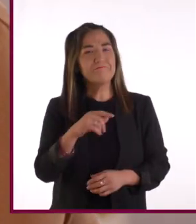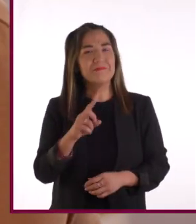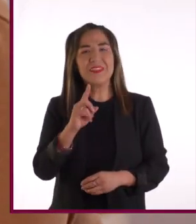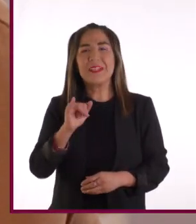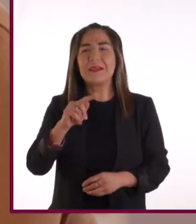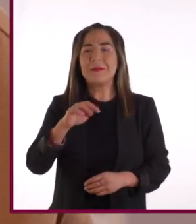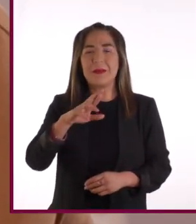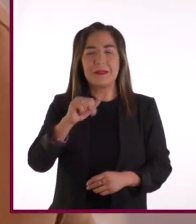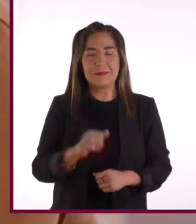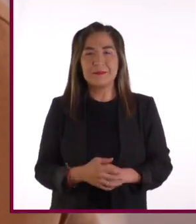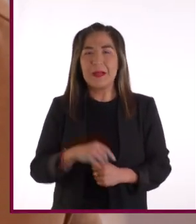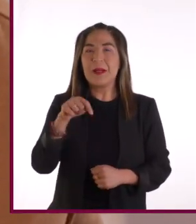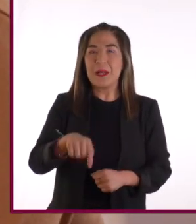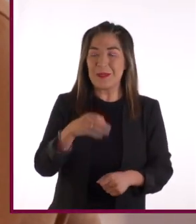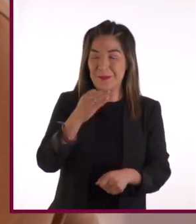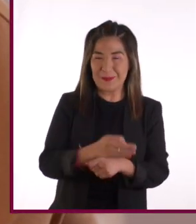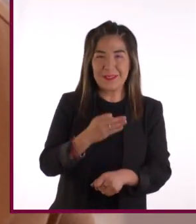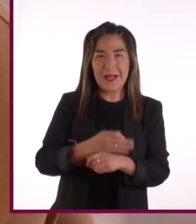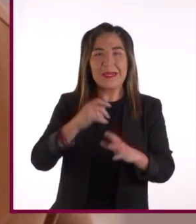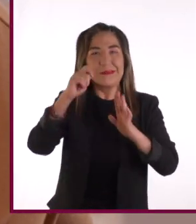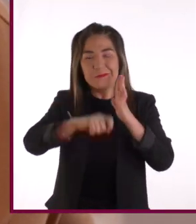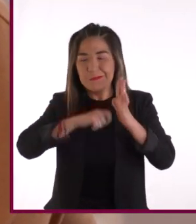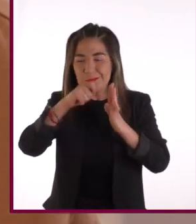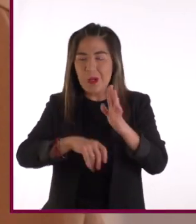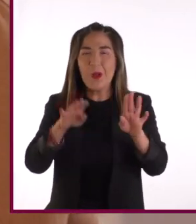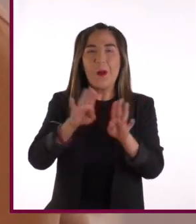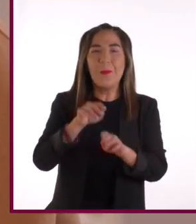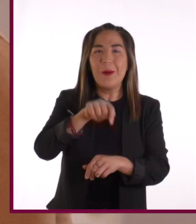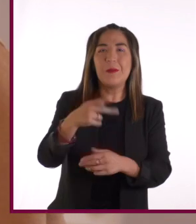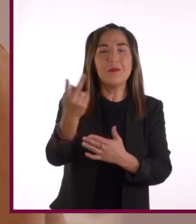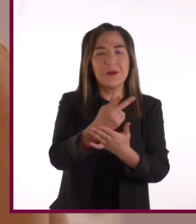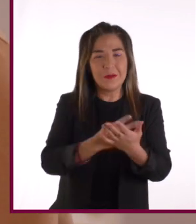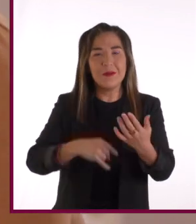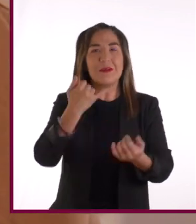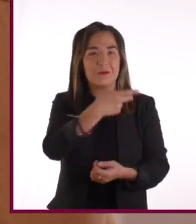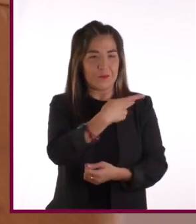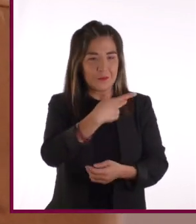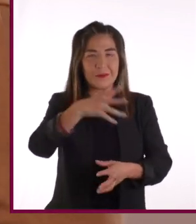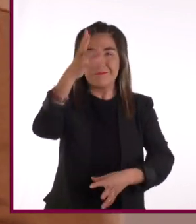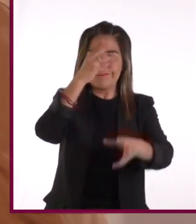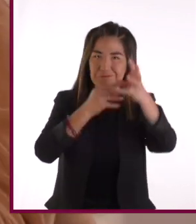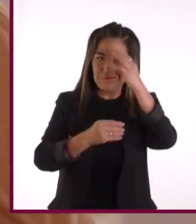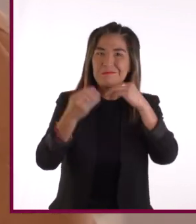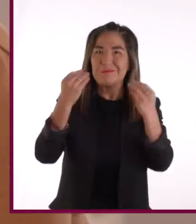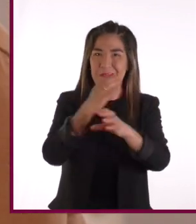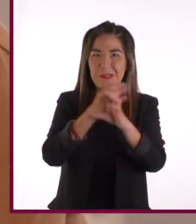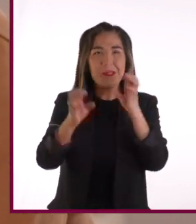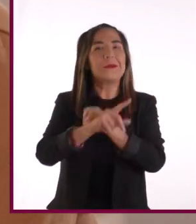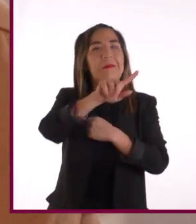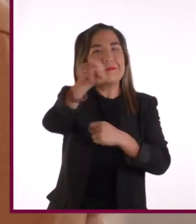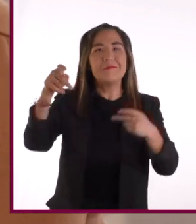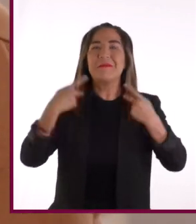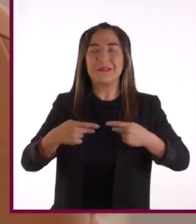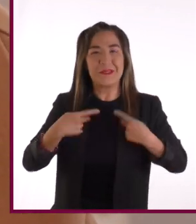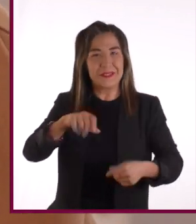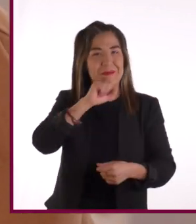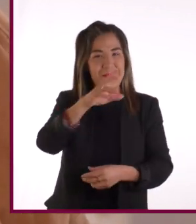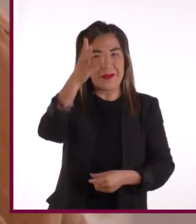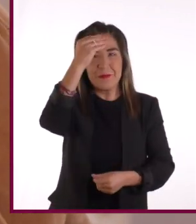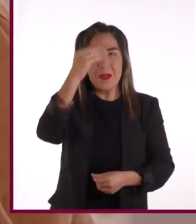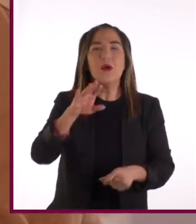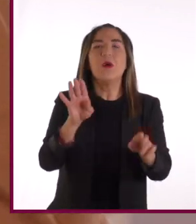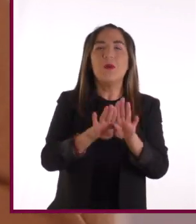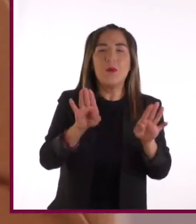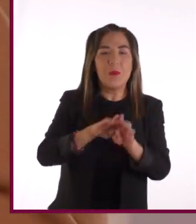Dime, Ana, creo que una de las partes que más me gusta de hacer este programa, digo, además de que aprendemos mucho tú, yo y la audiencia, es que nos las pasamos